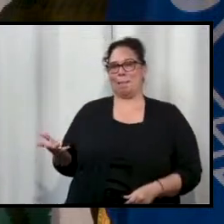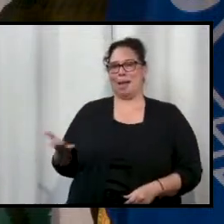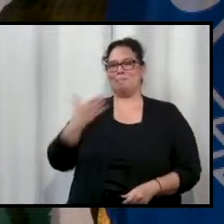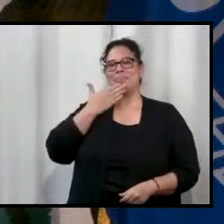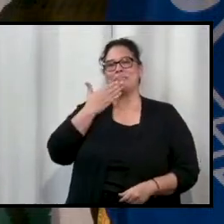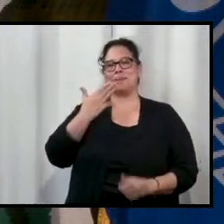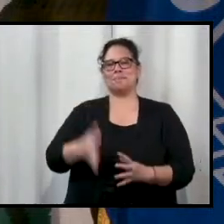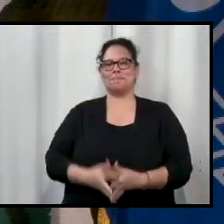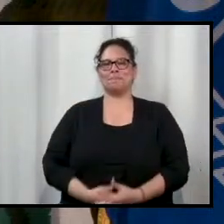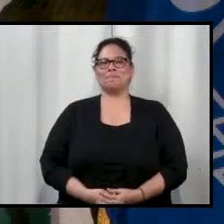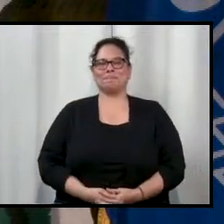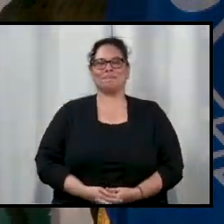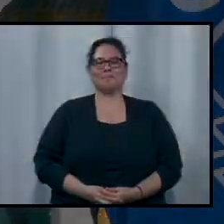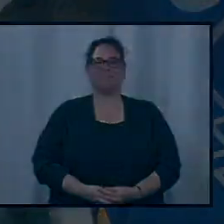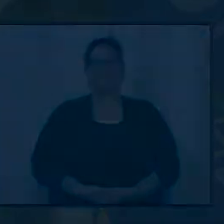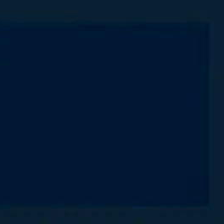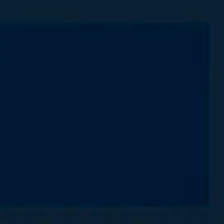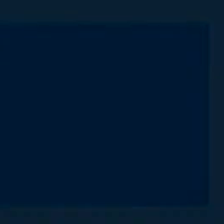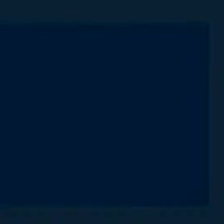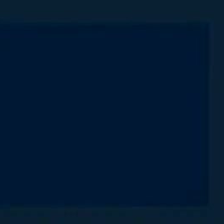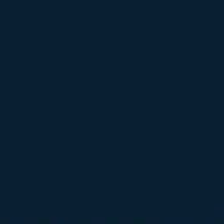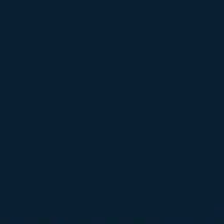Thank you.